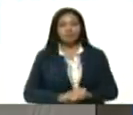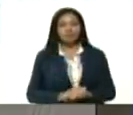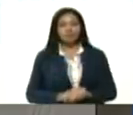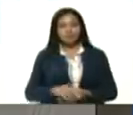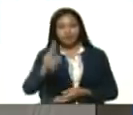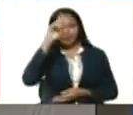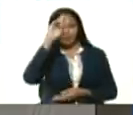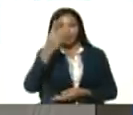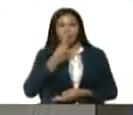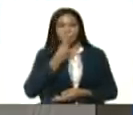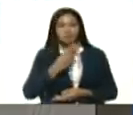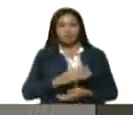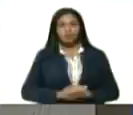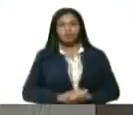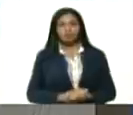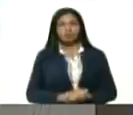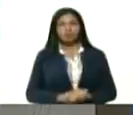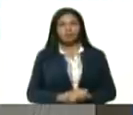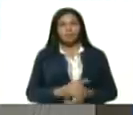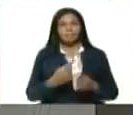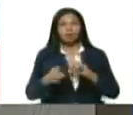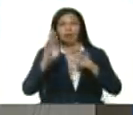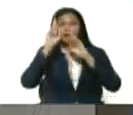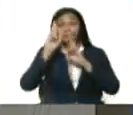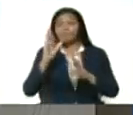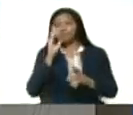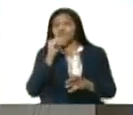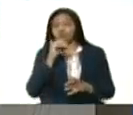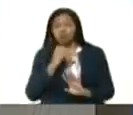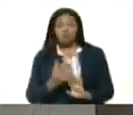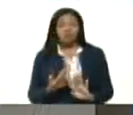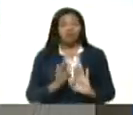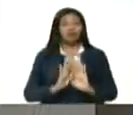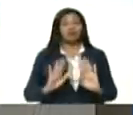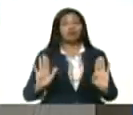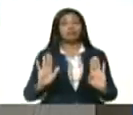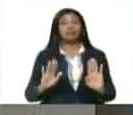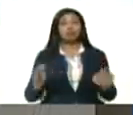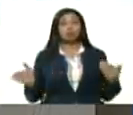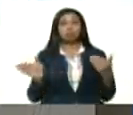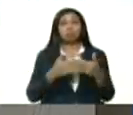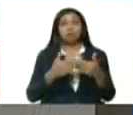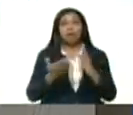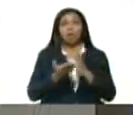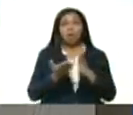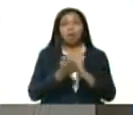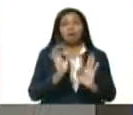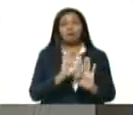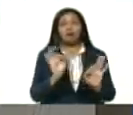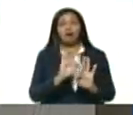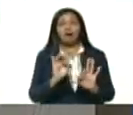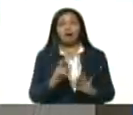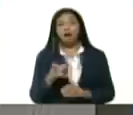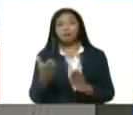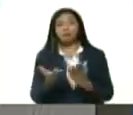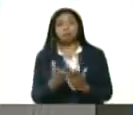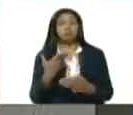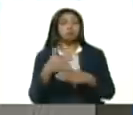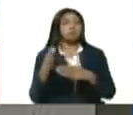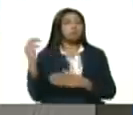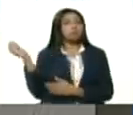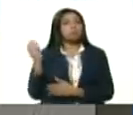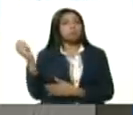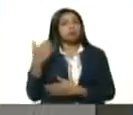República Dominicana. Como no se reportó y no se cerró en su debido momento esta escuela de